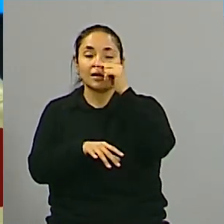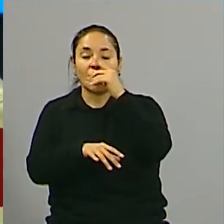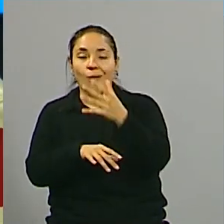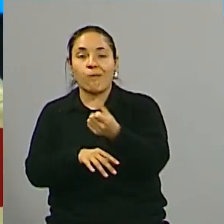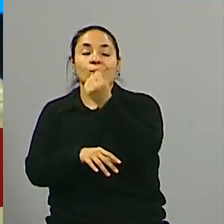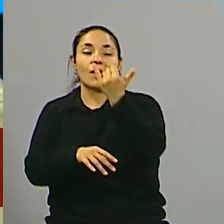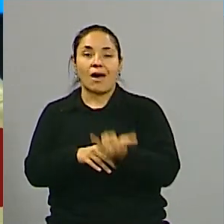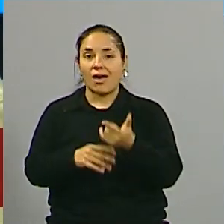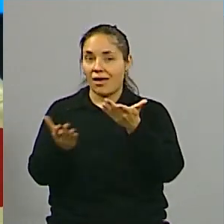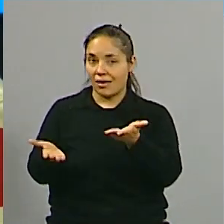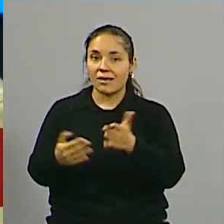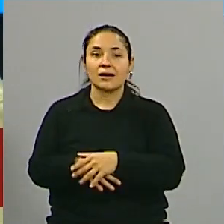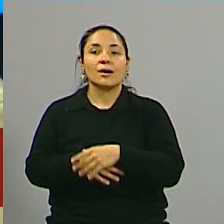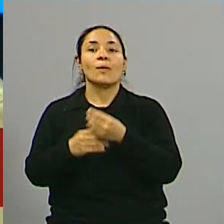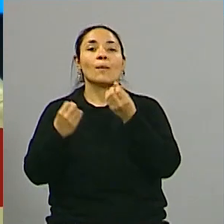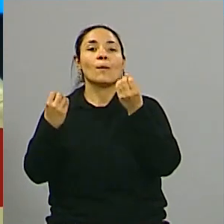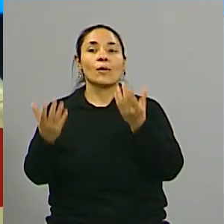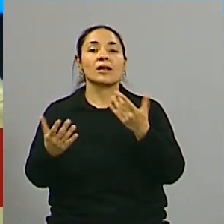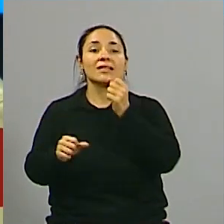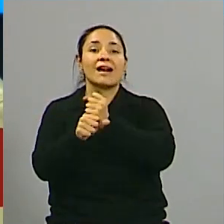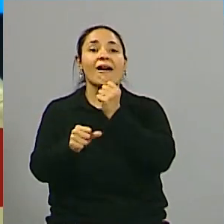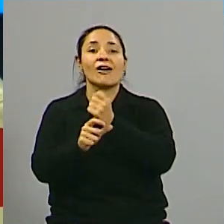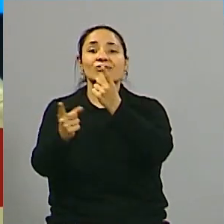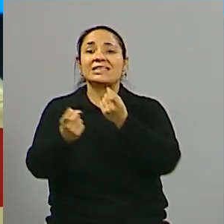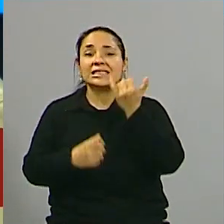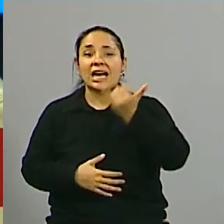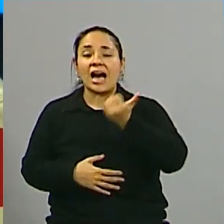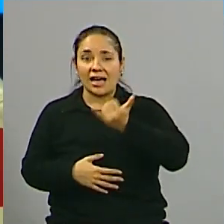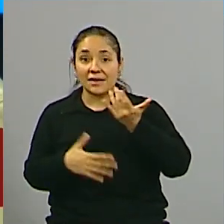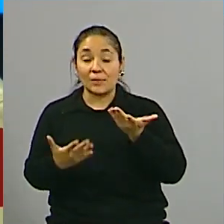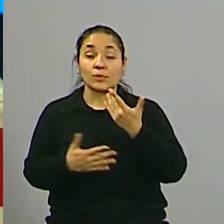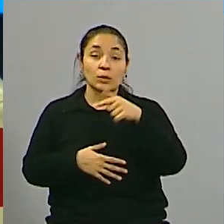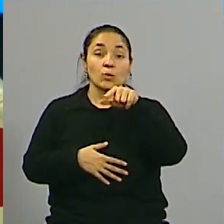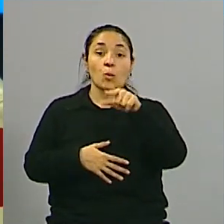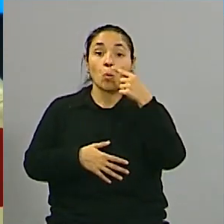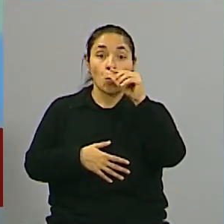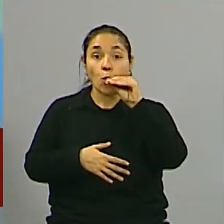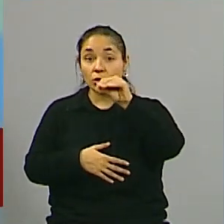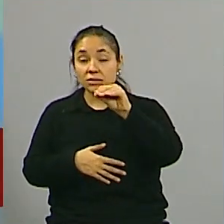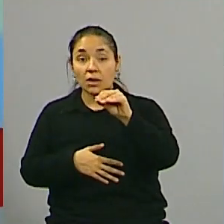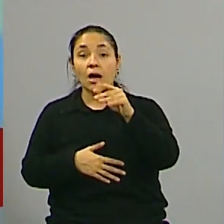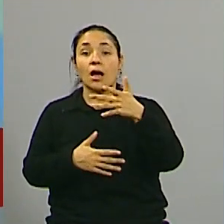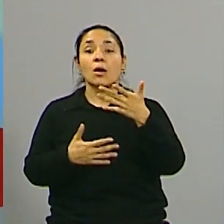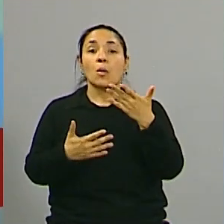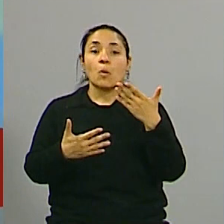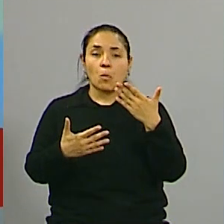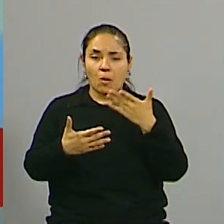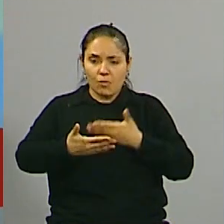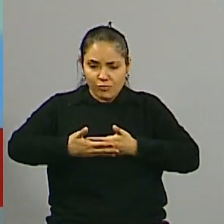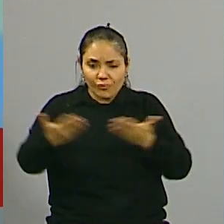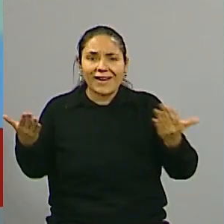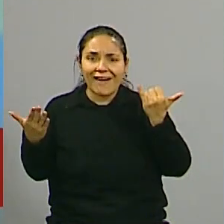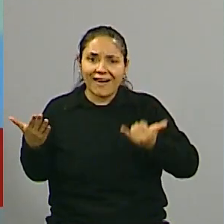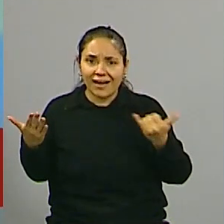lacerinas, ¿no? Hay una necesidad importantísima de trabajo, y yo creo que el municipio tiene mucho para aportar en ese sentido. Tenemos el